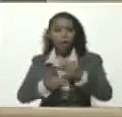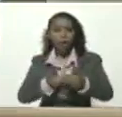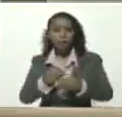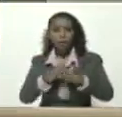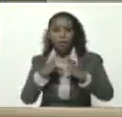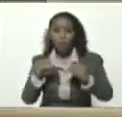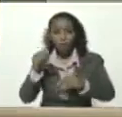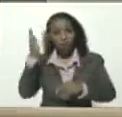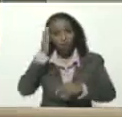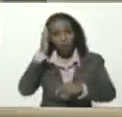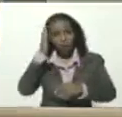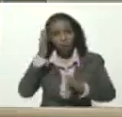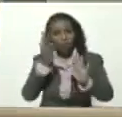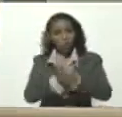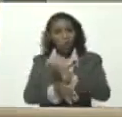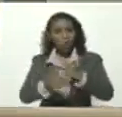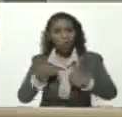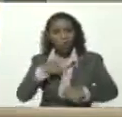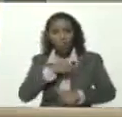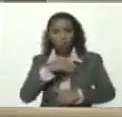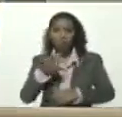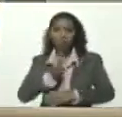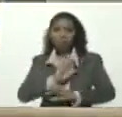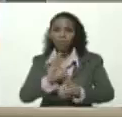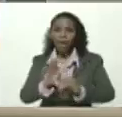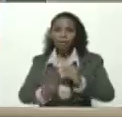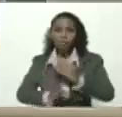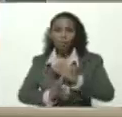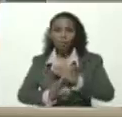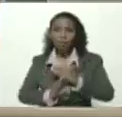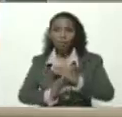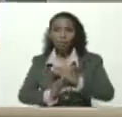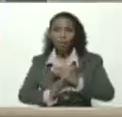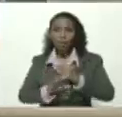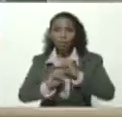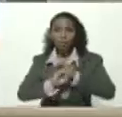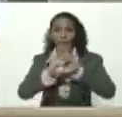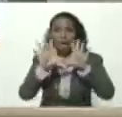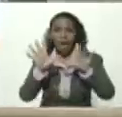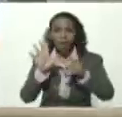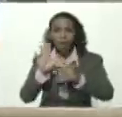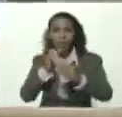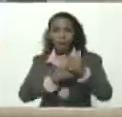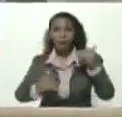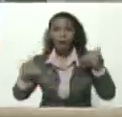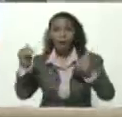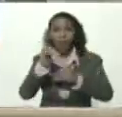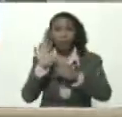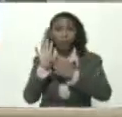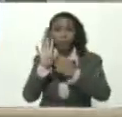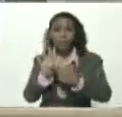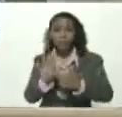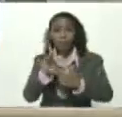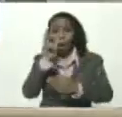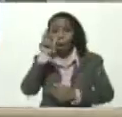todos conocido que nosotros tuvimos unas declaraciones del alto representante